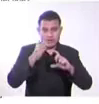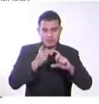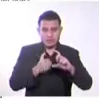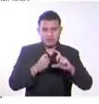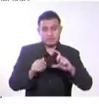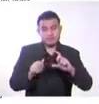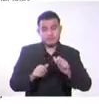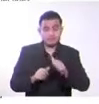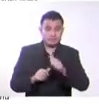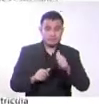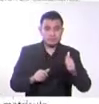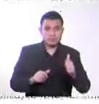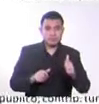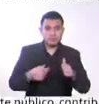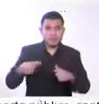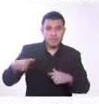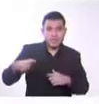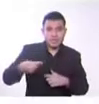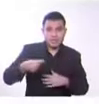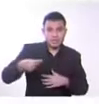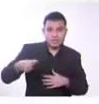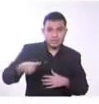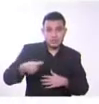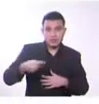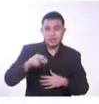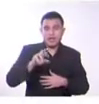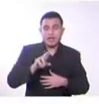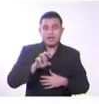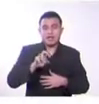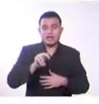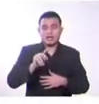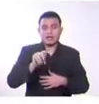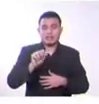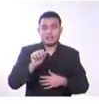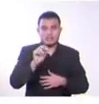es el impuesto sobre la renta, que tiene un